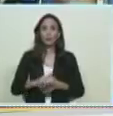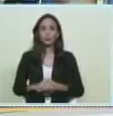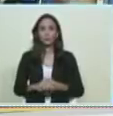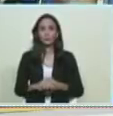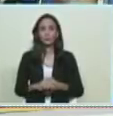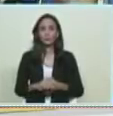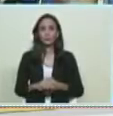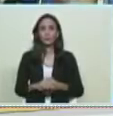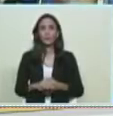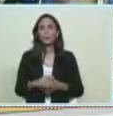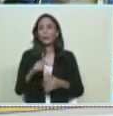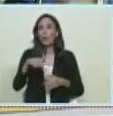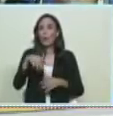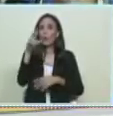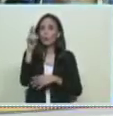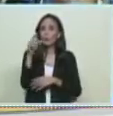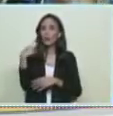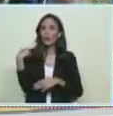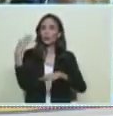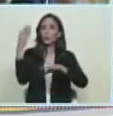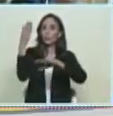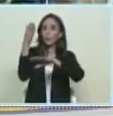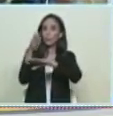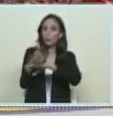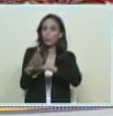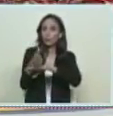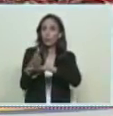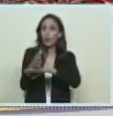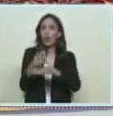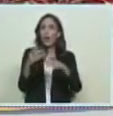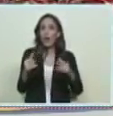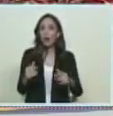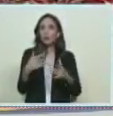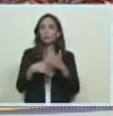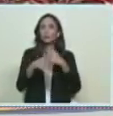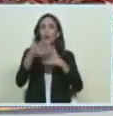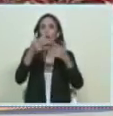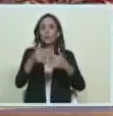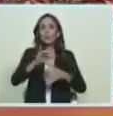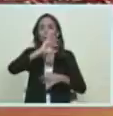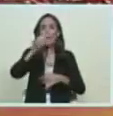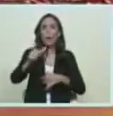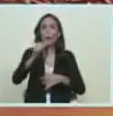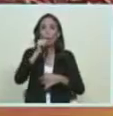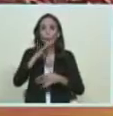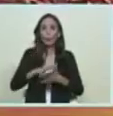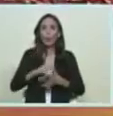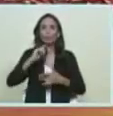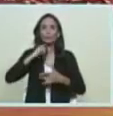el permiso de ustedes, hoy viernes me voy a tomar un papelón con limón para el calor.